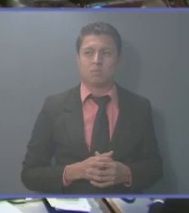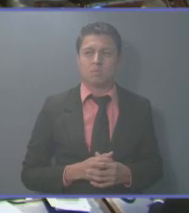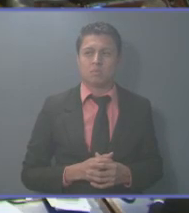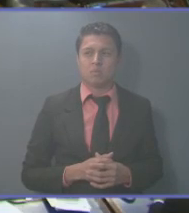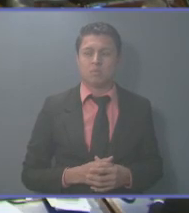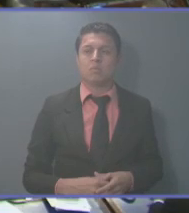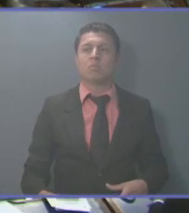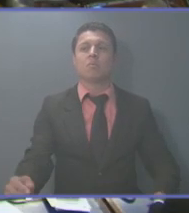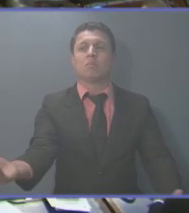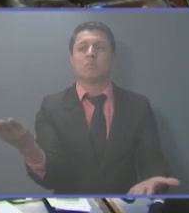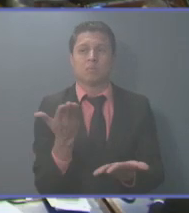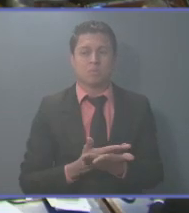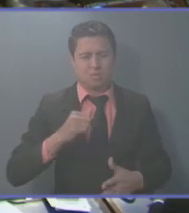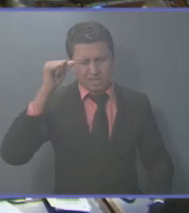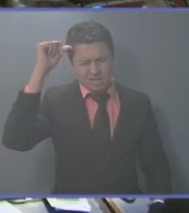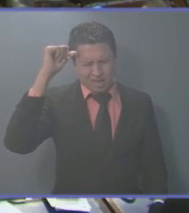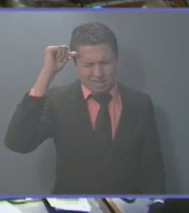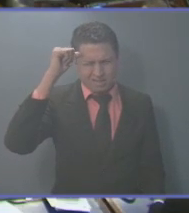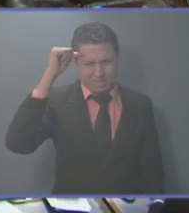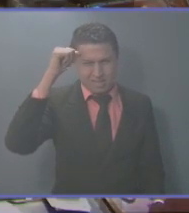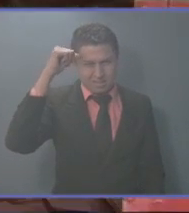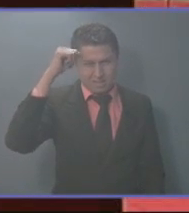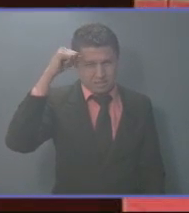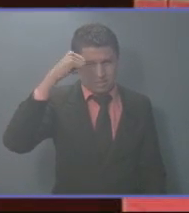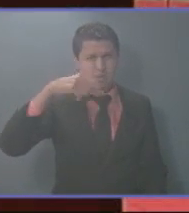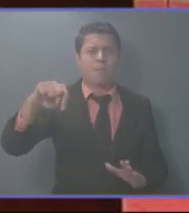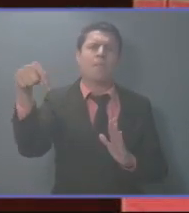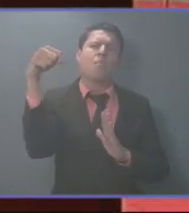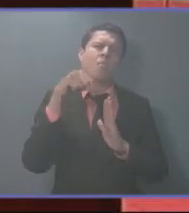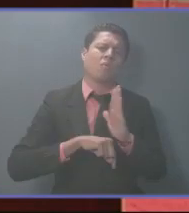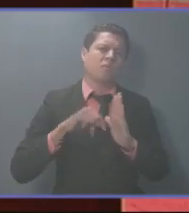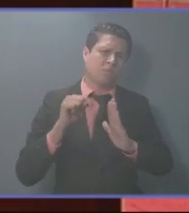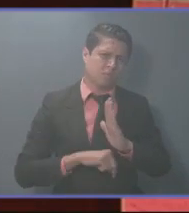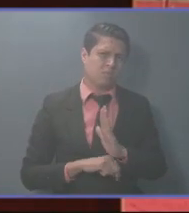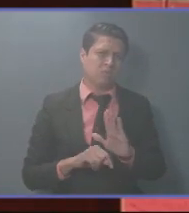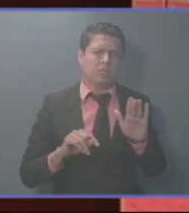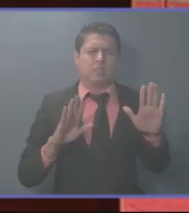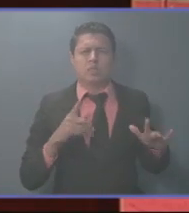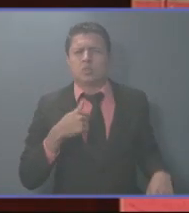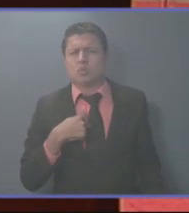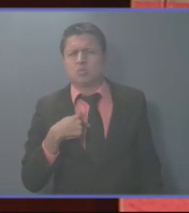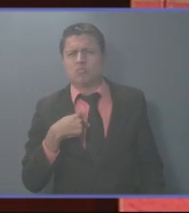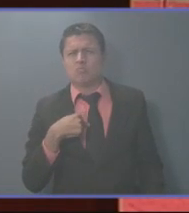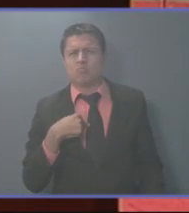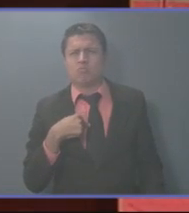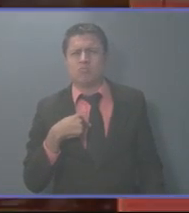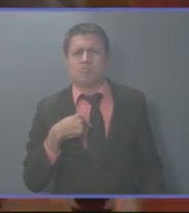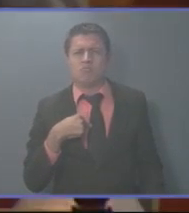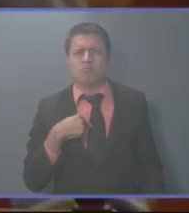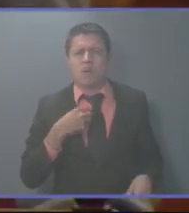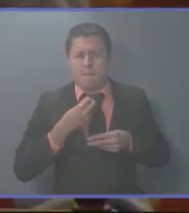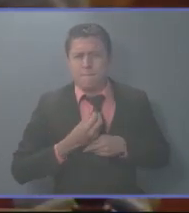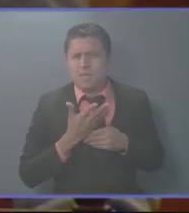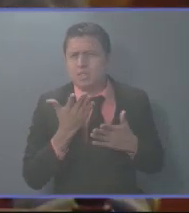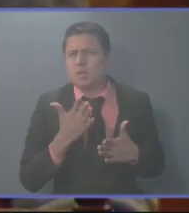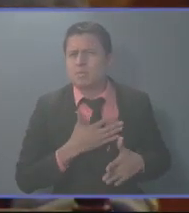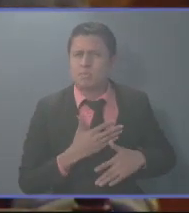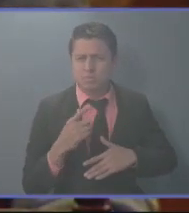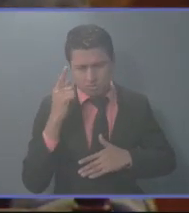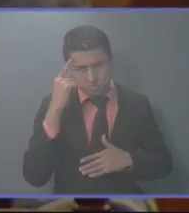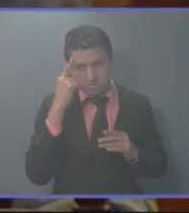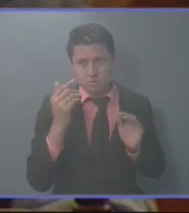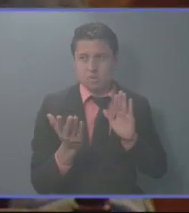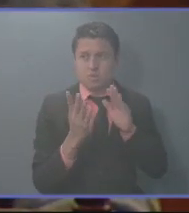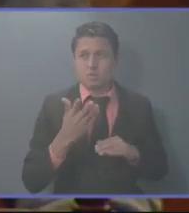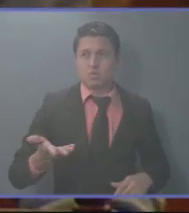hice el análisis profundo de participar de una manera verbal ante